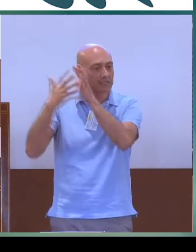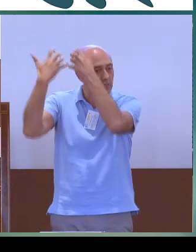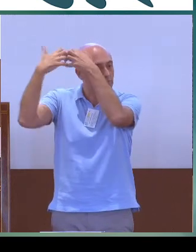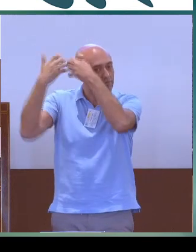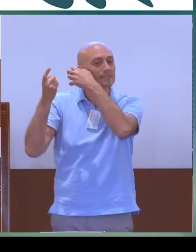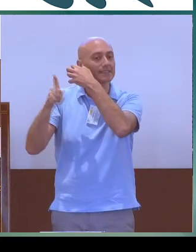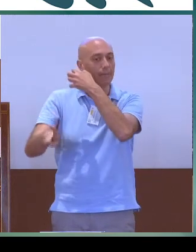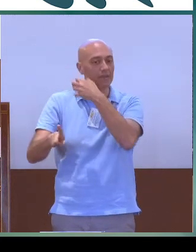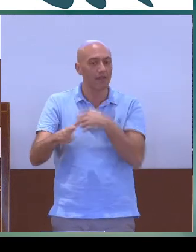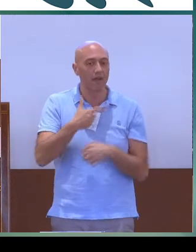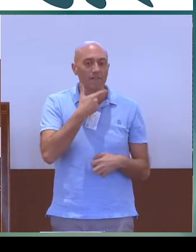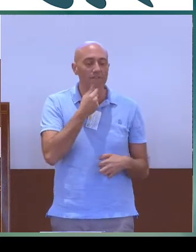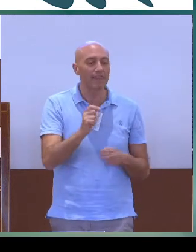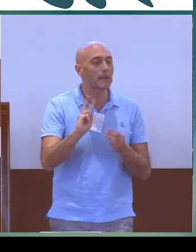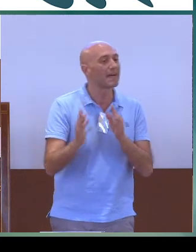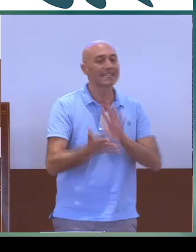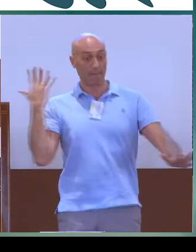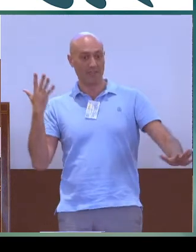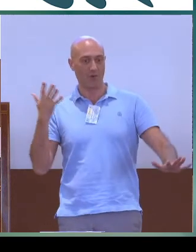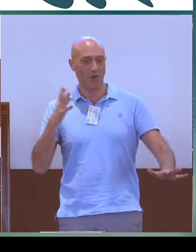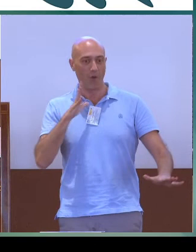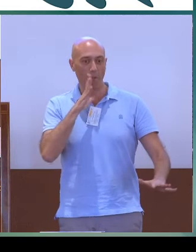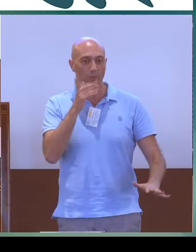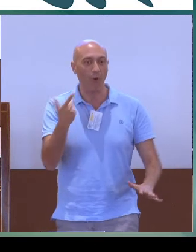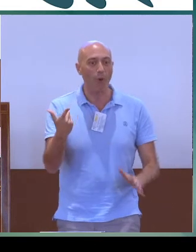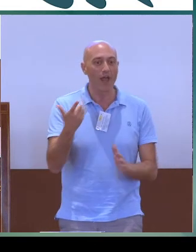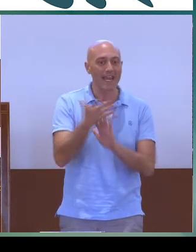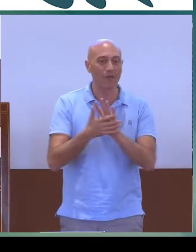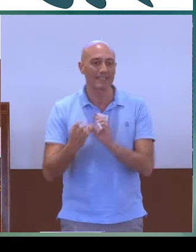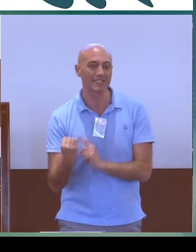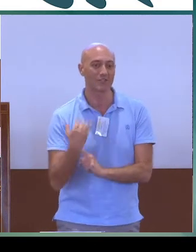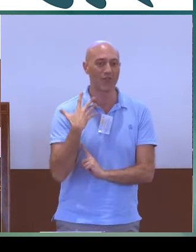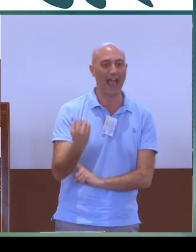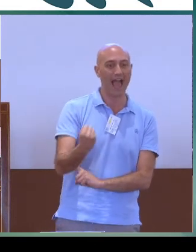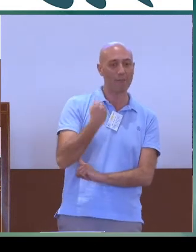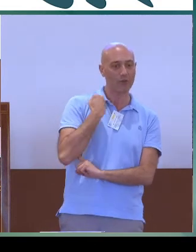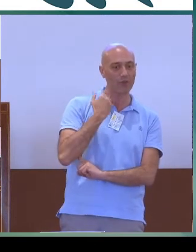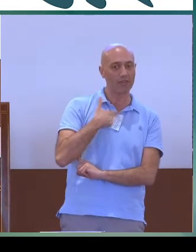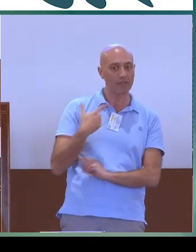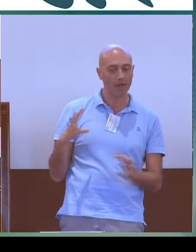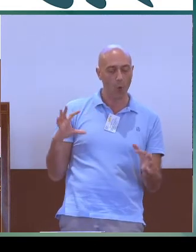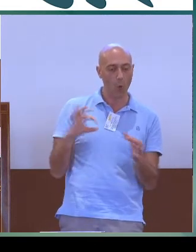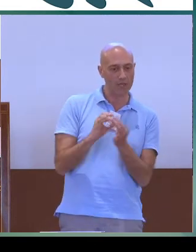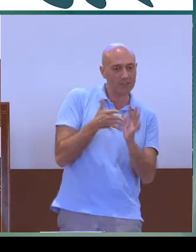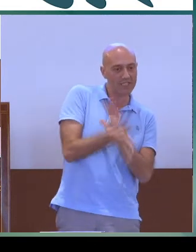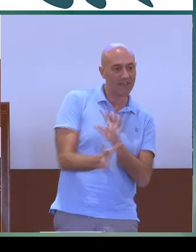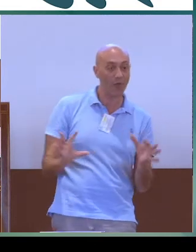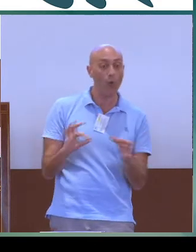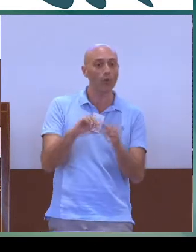Y luego tenían los pares de palabras también que no tenían relación de significado, como por ejemplo suerte y